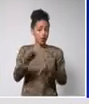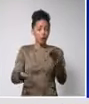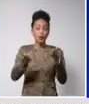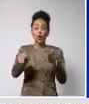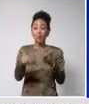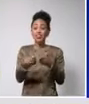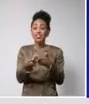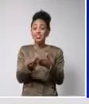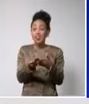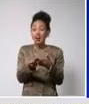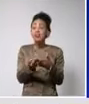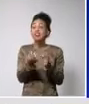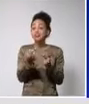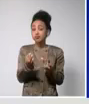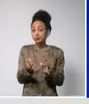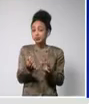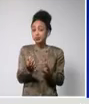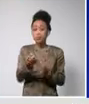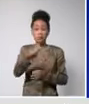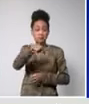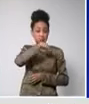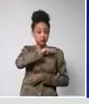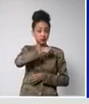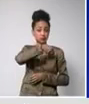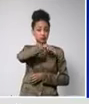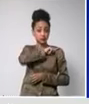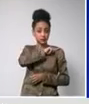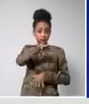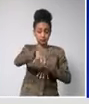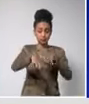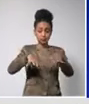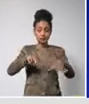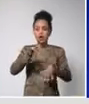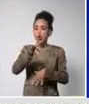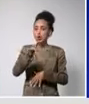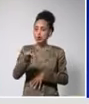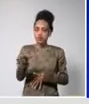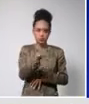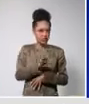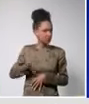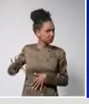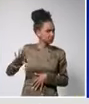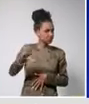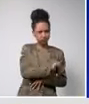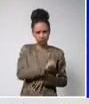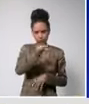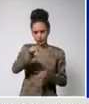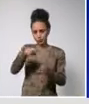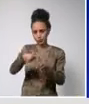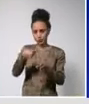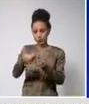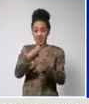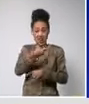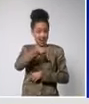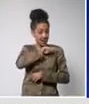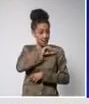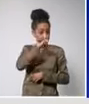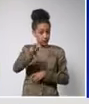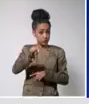anterior, dispersos en sus 15 municipios. Y ayer, de los casos